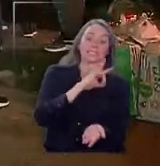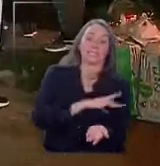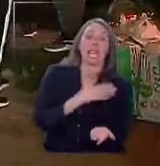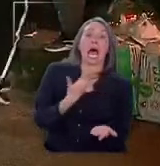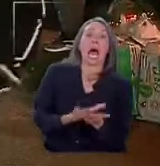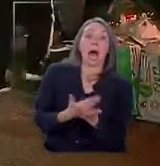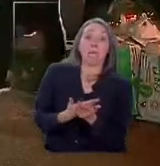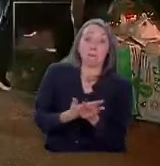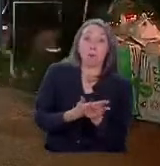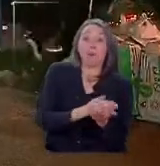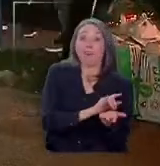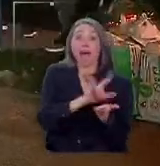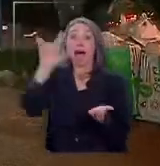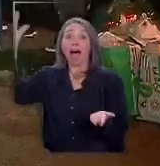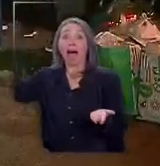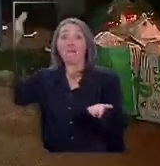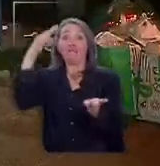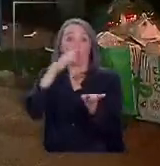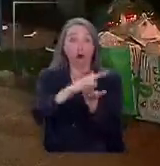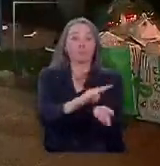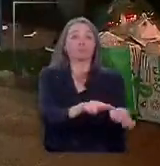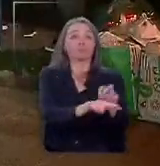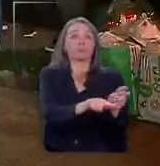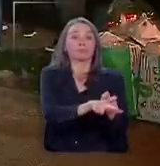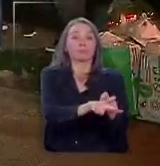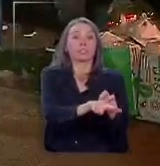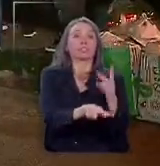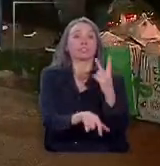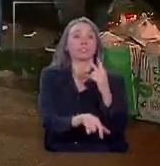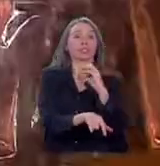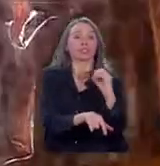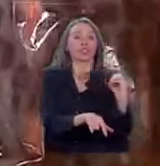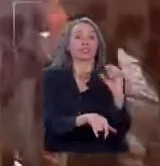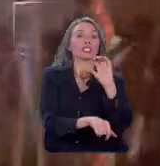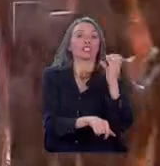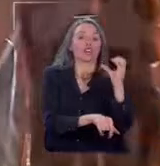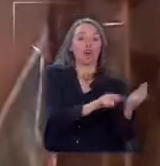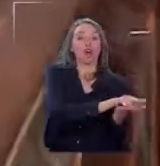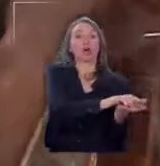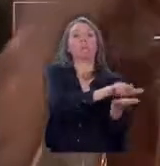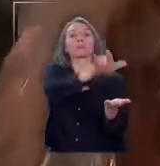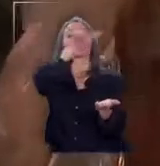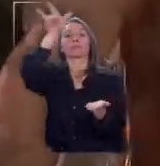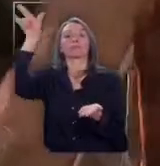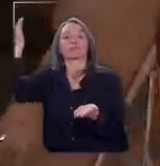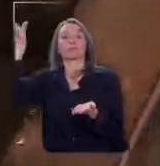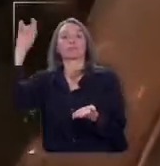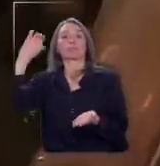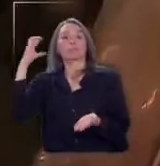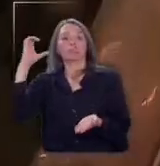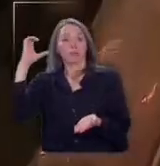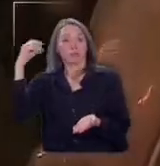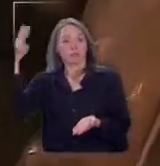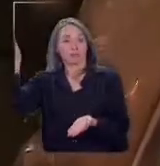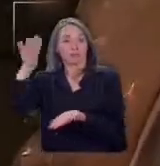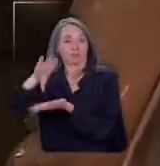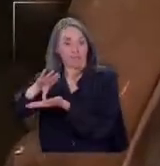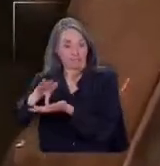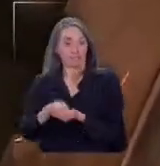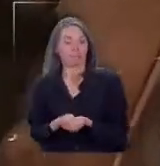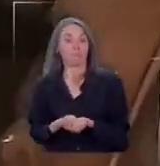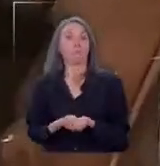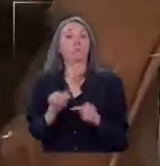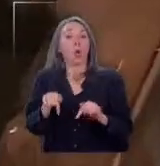aprovechando este viaje justamente iban a aprovechar de llevar a 200 colombianos de vuelta a su país